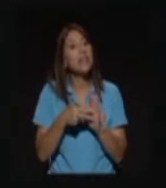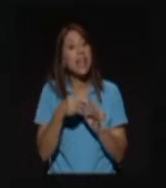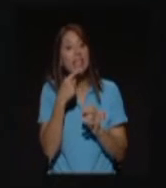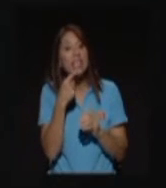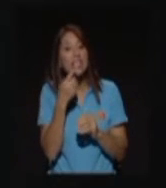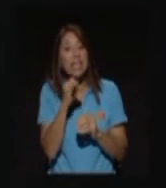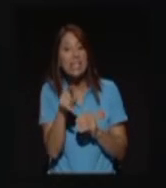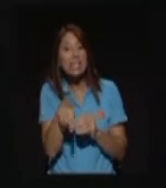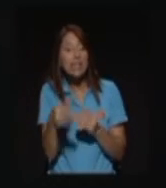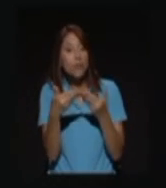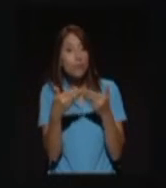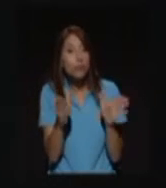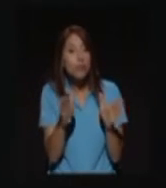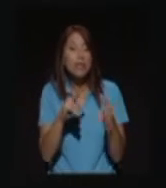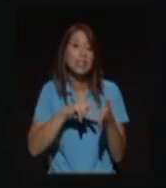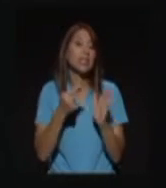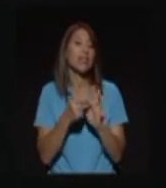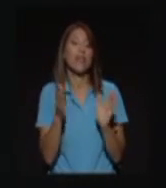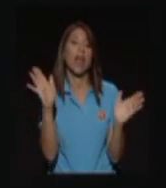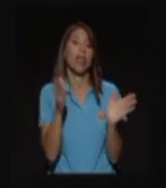y eso además es muy